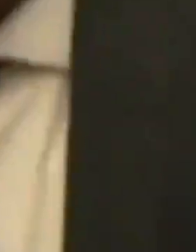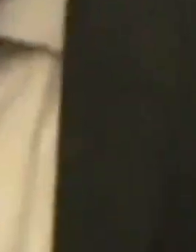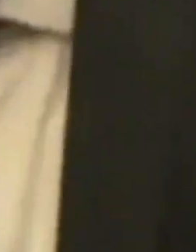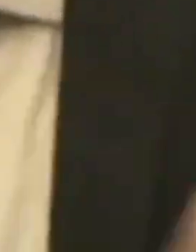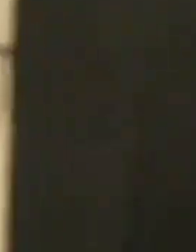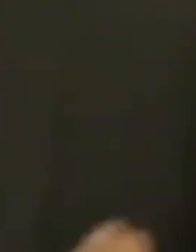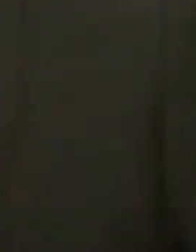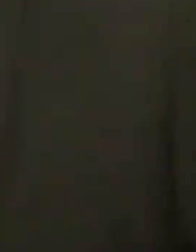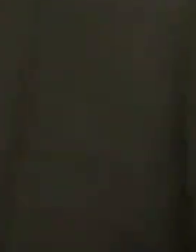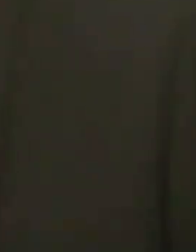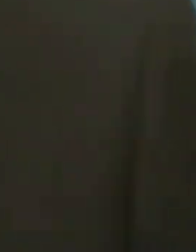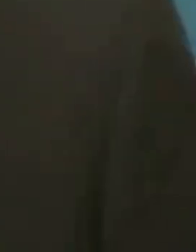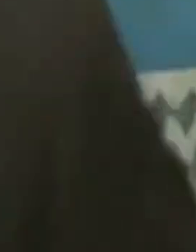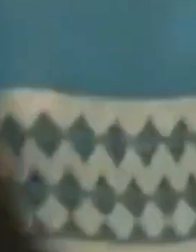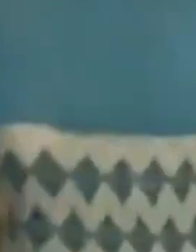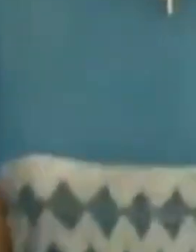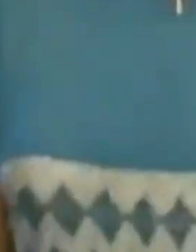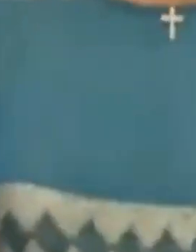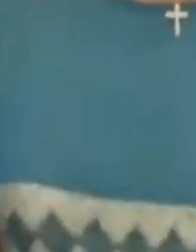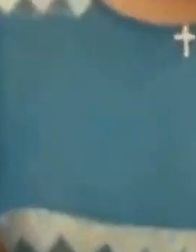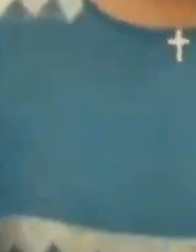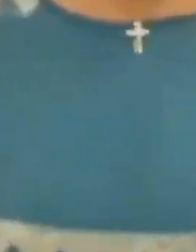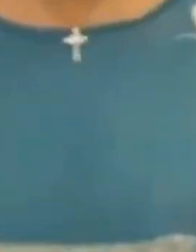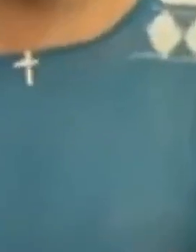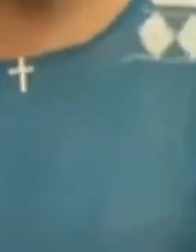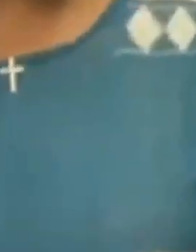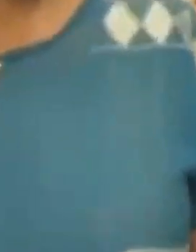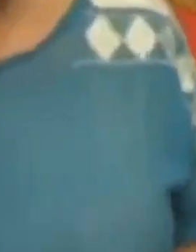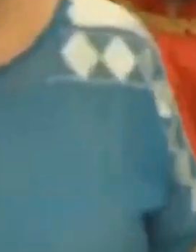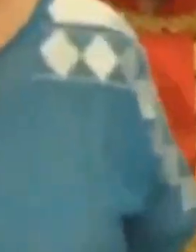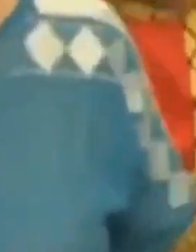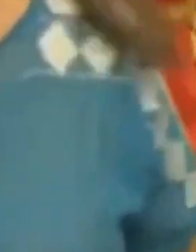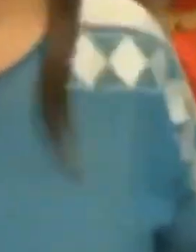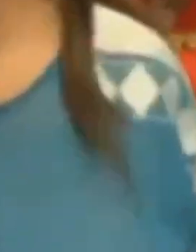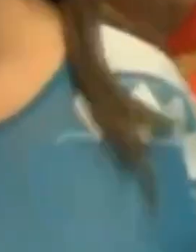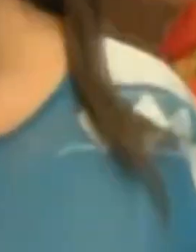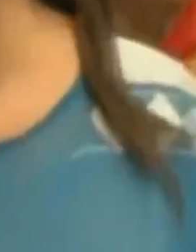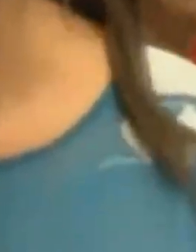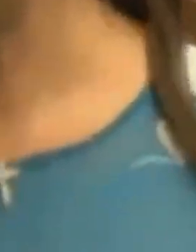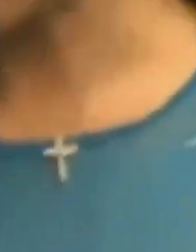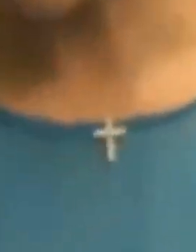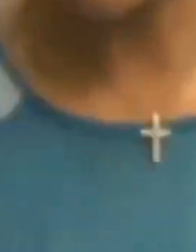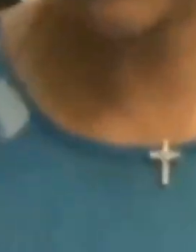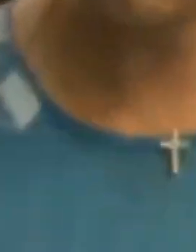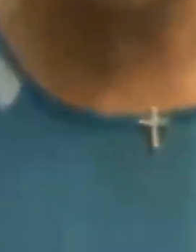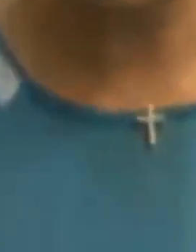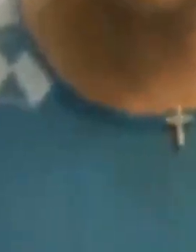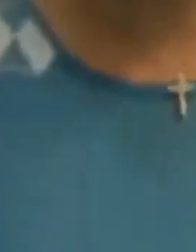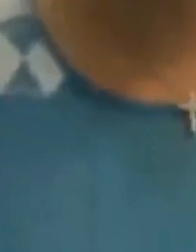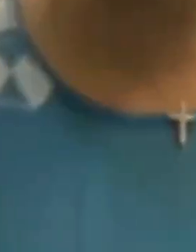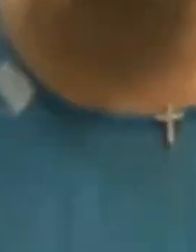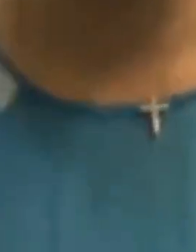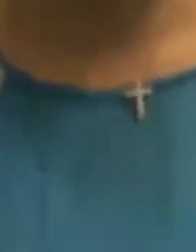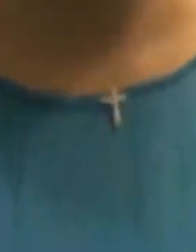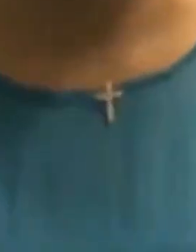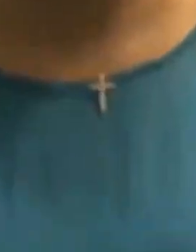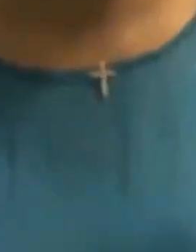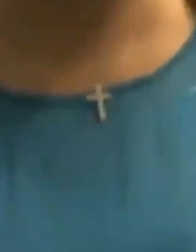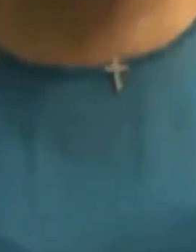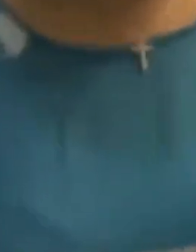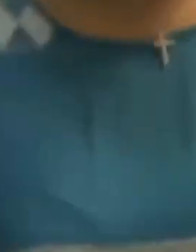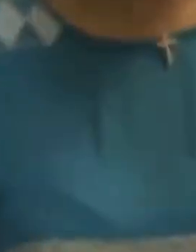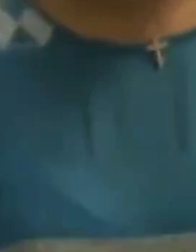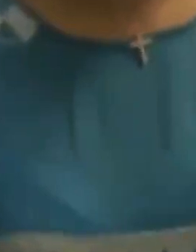cada uno de los invitados a esta sesión solemne. Y toda esta parte histórica, que sin duda es